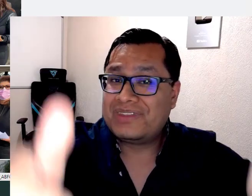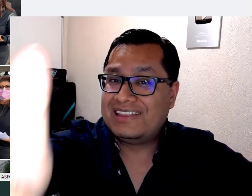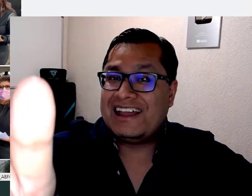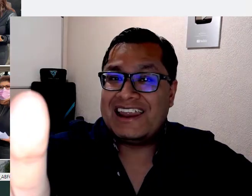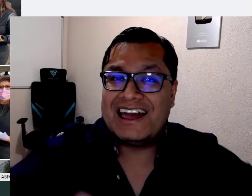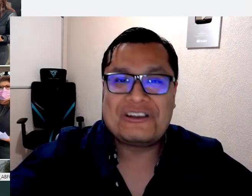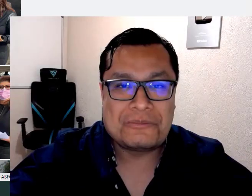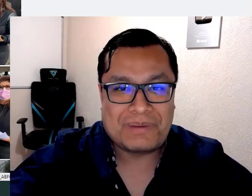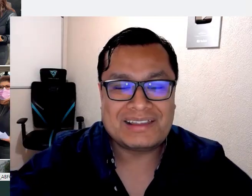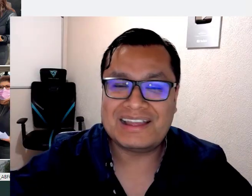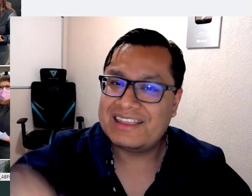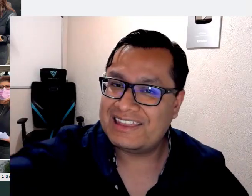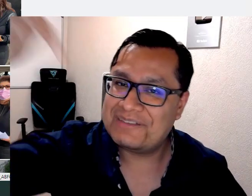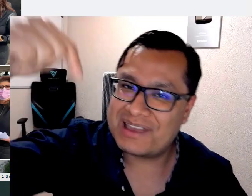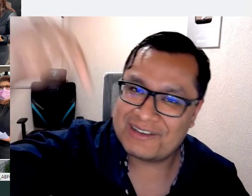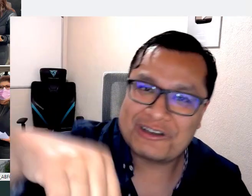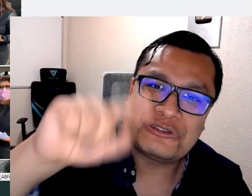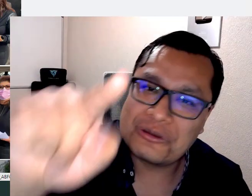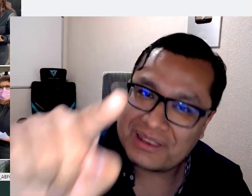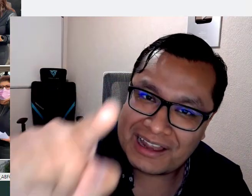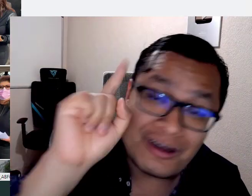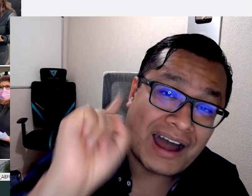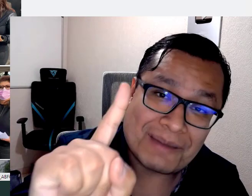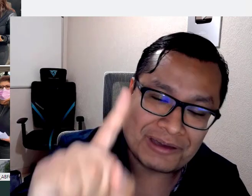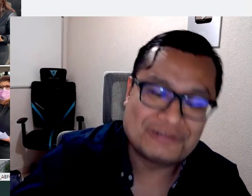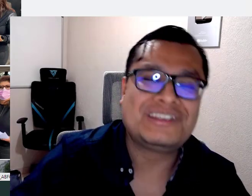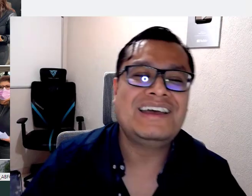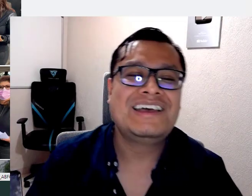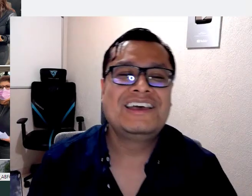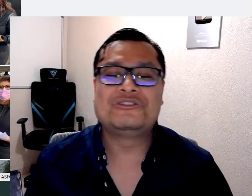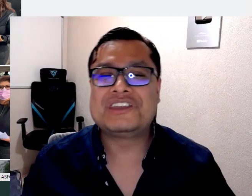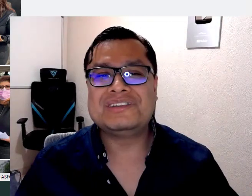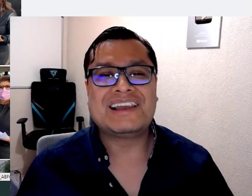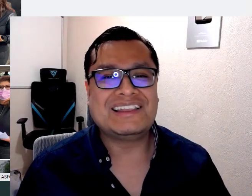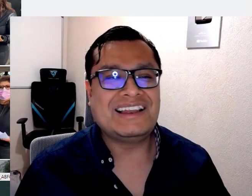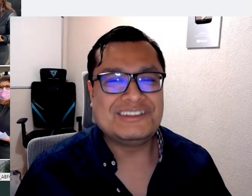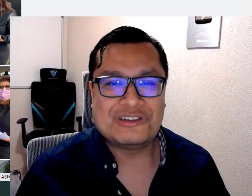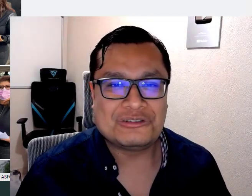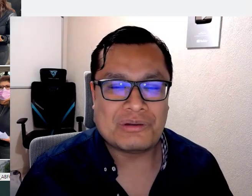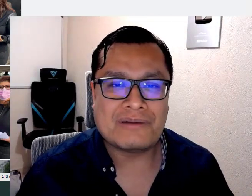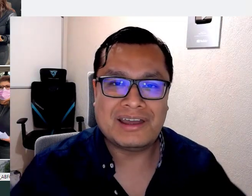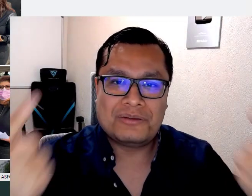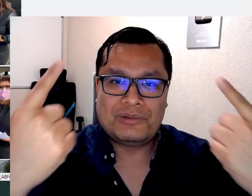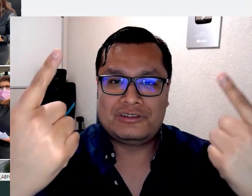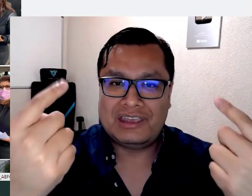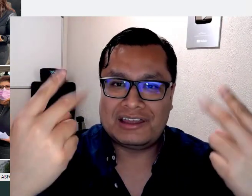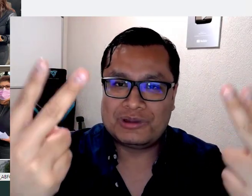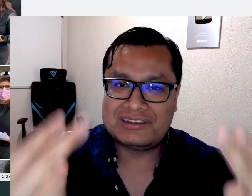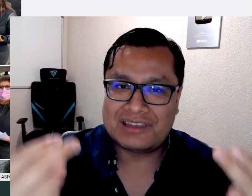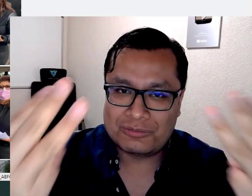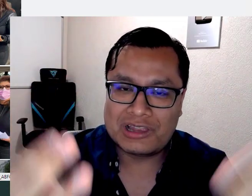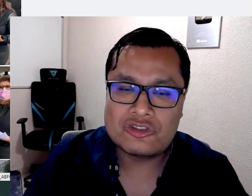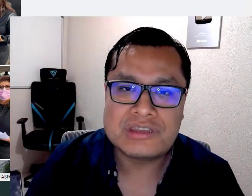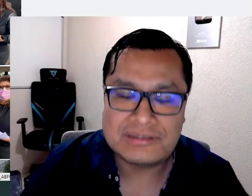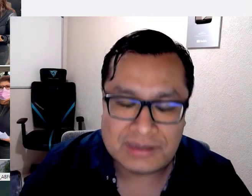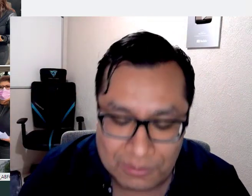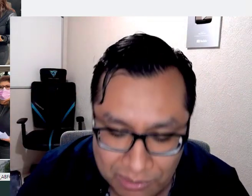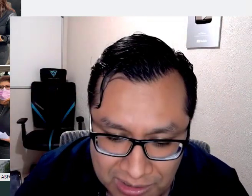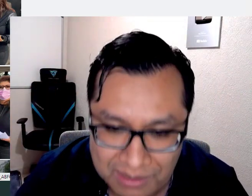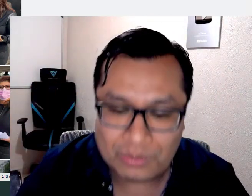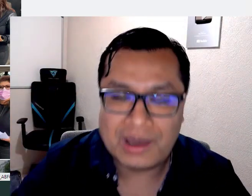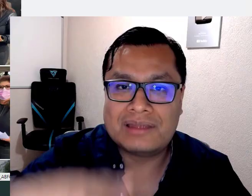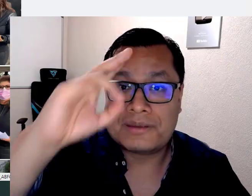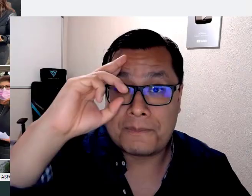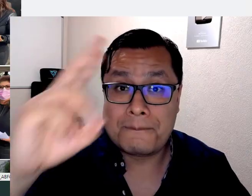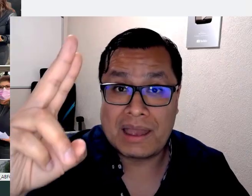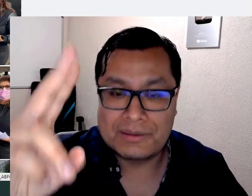denle like compartan déjenme aquí abajo su comentario a la pregunta suscríbase al canal si no los vuelvo a ver buenos días buenas tardes buenas noches y